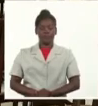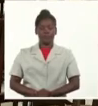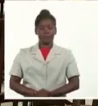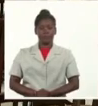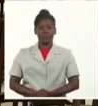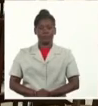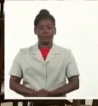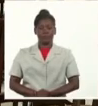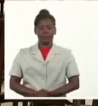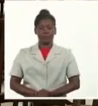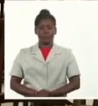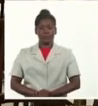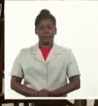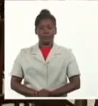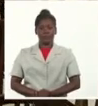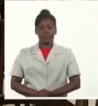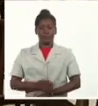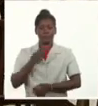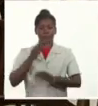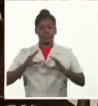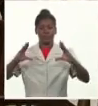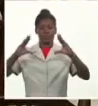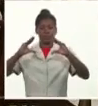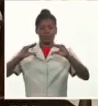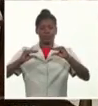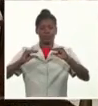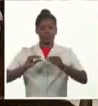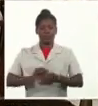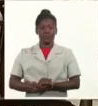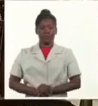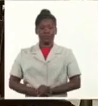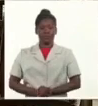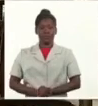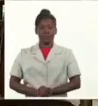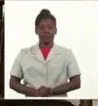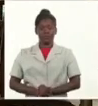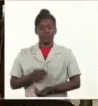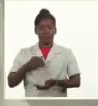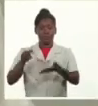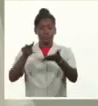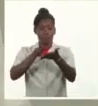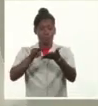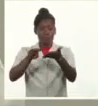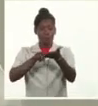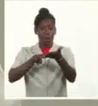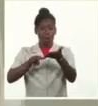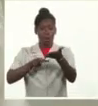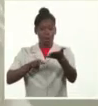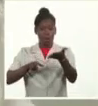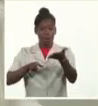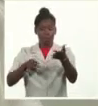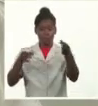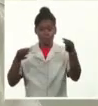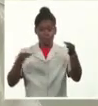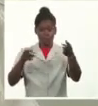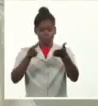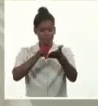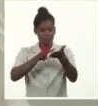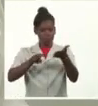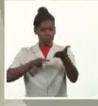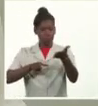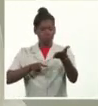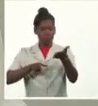Muy buenas noches. Voy a leer este comunicado que es muy breve. Mañana habrá un